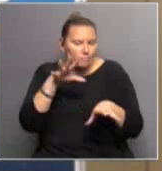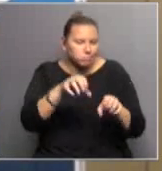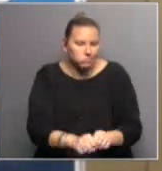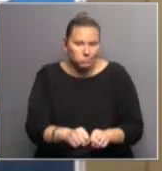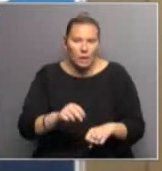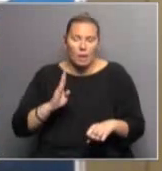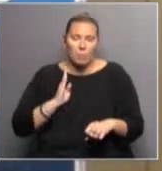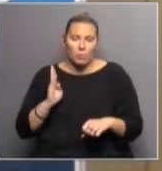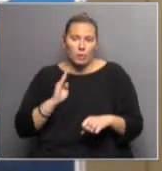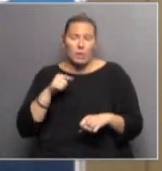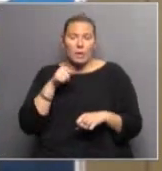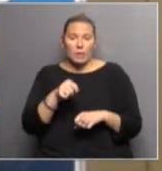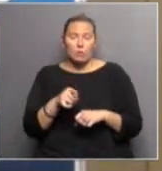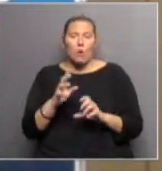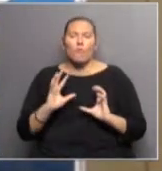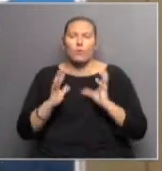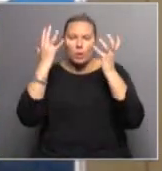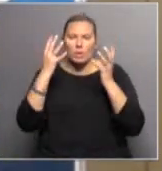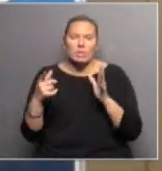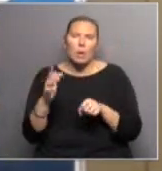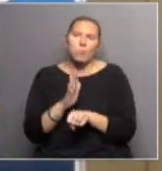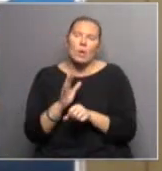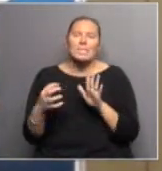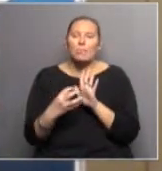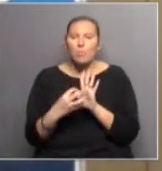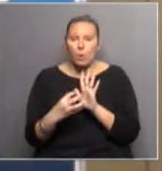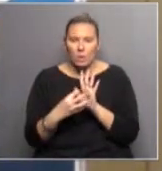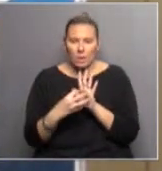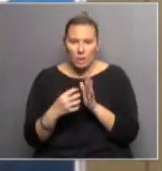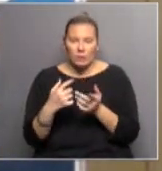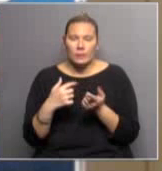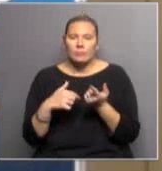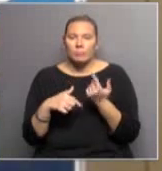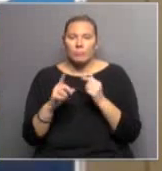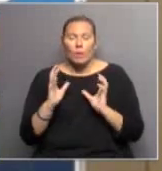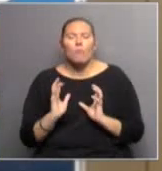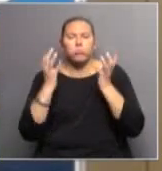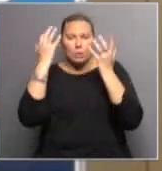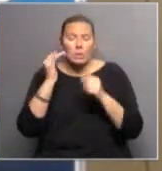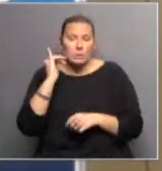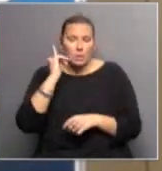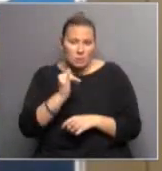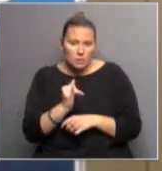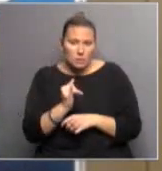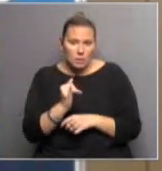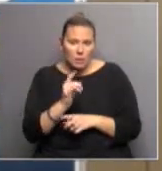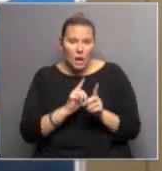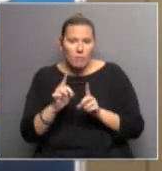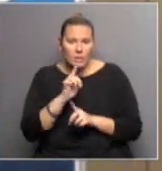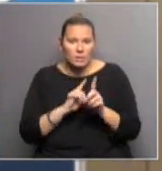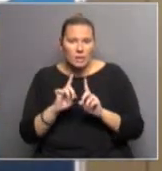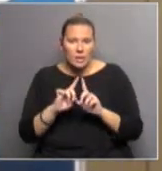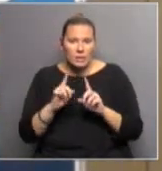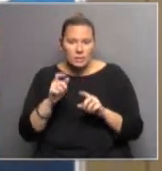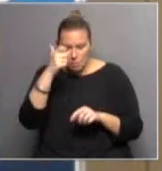y eso implica lo que llamamos la violencia simbólica, es decir, ejercer violencia, inclusive a veces sin que